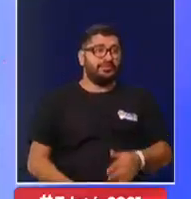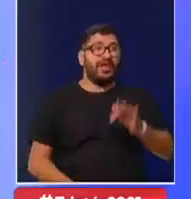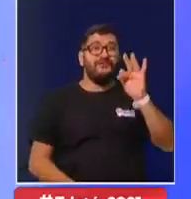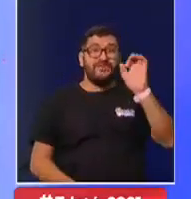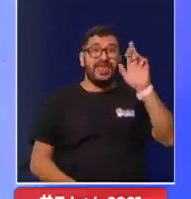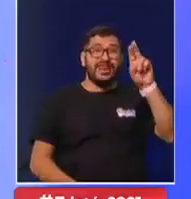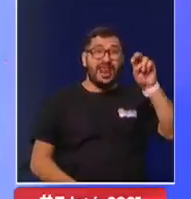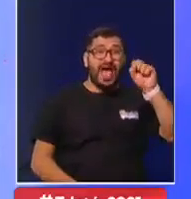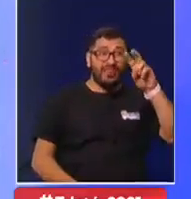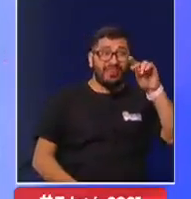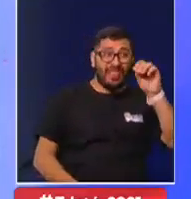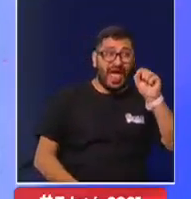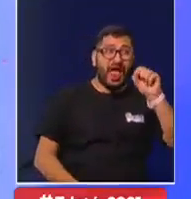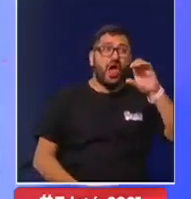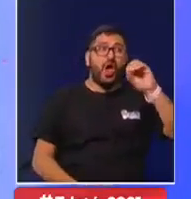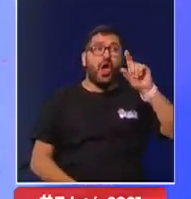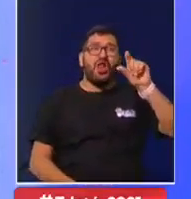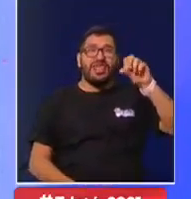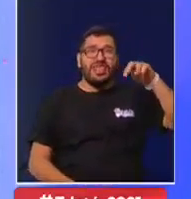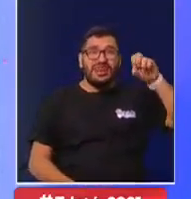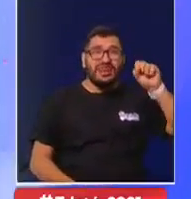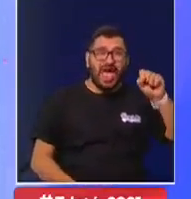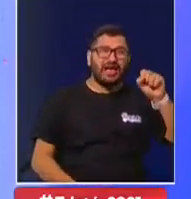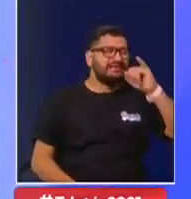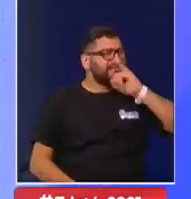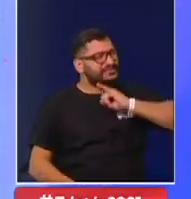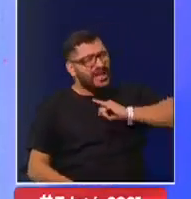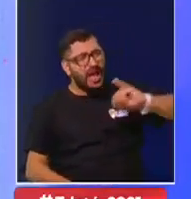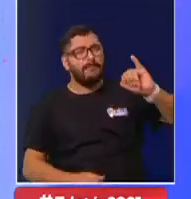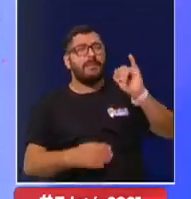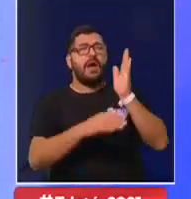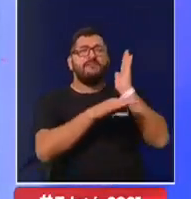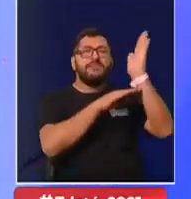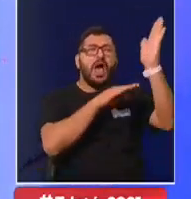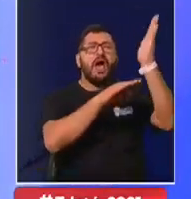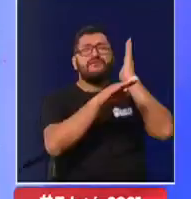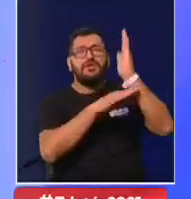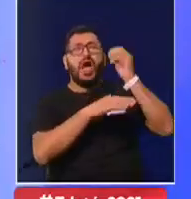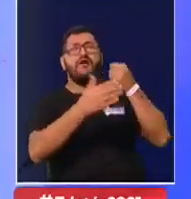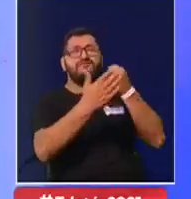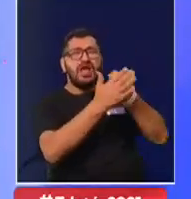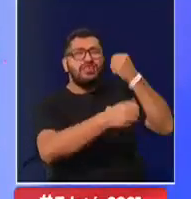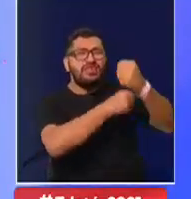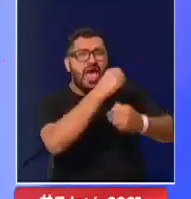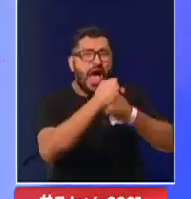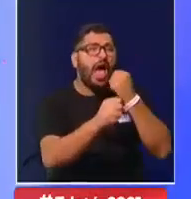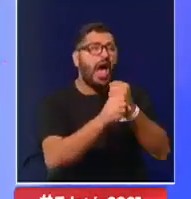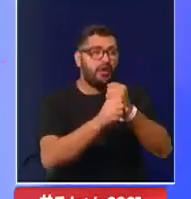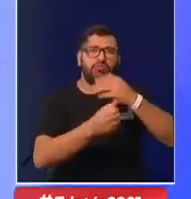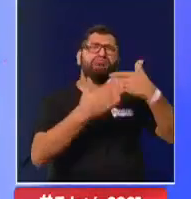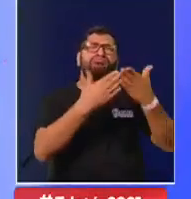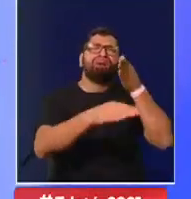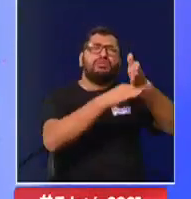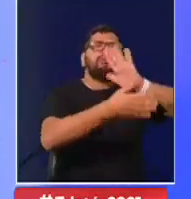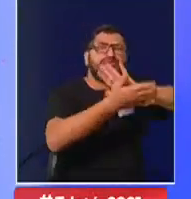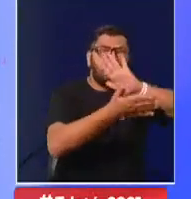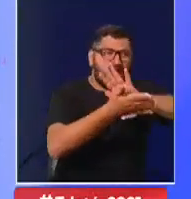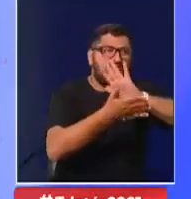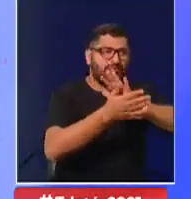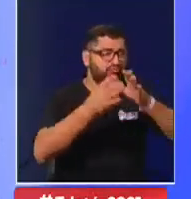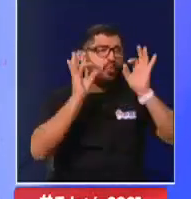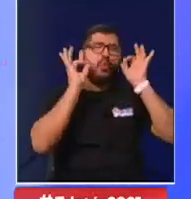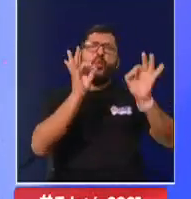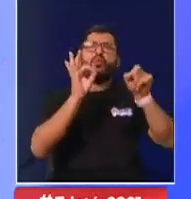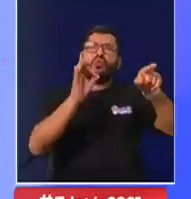Toda su familia a celebrar las fiestas de fin de año y tuvo un accidente. Un accidente que le cambió la vida para siempre y de esta